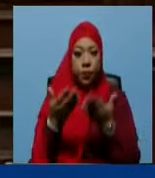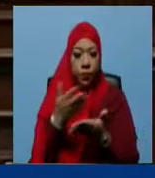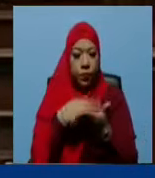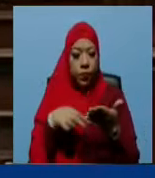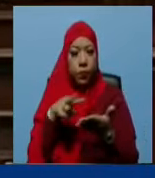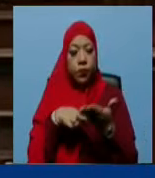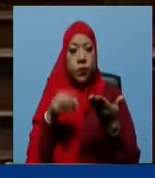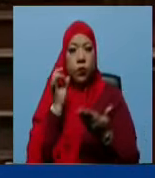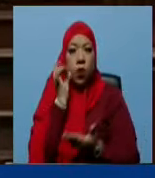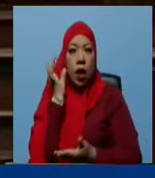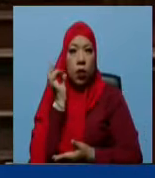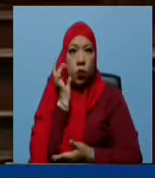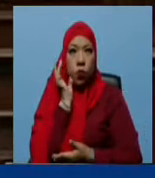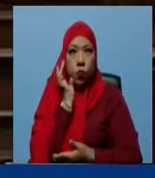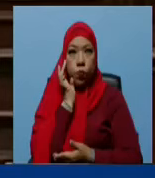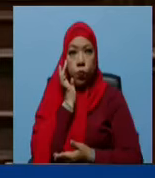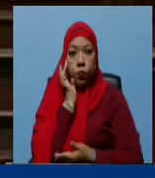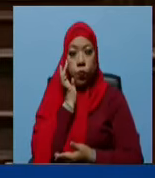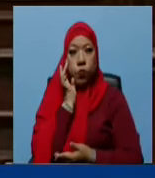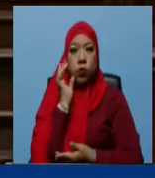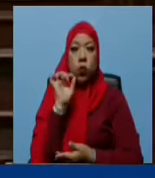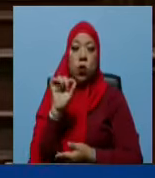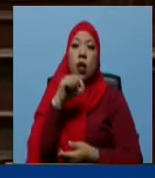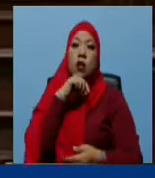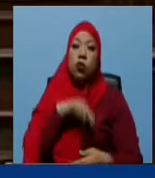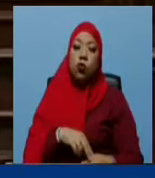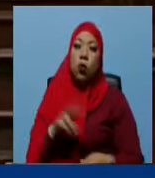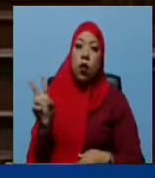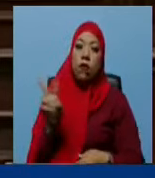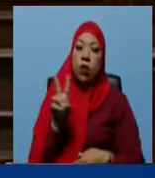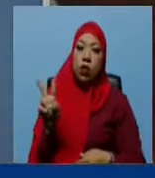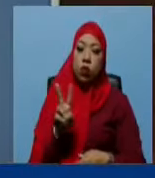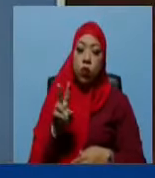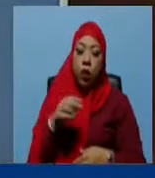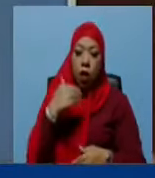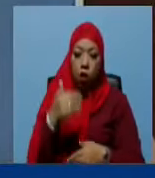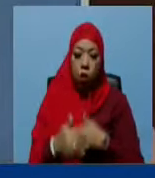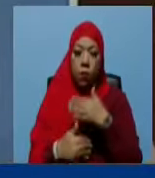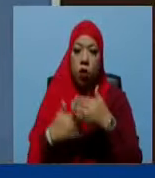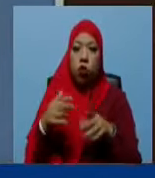Este libro, sin saberlo, marcó la historia de Venezuela.